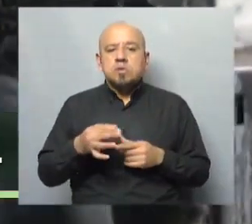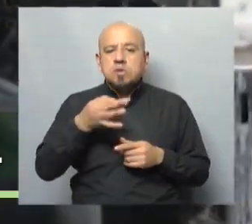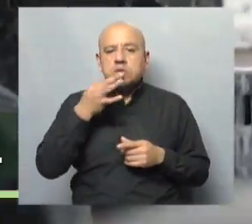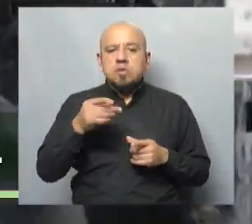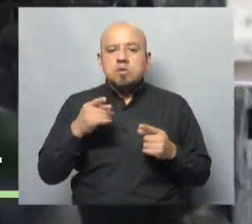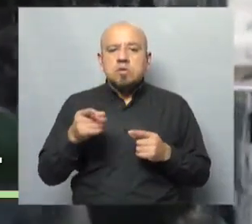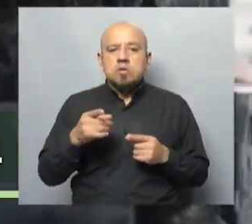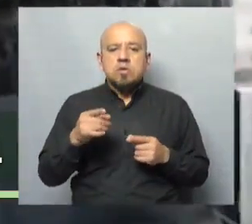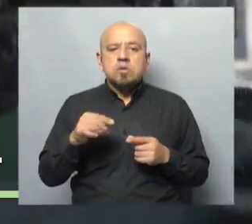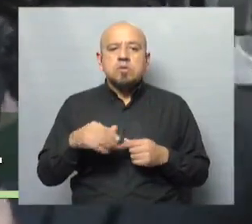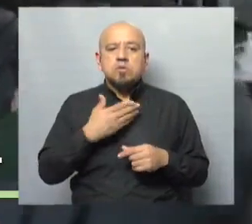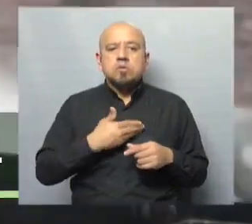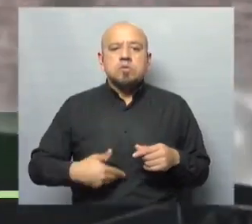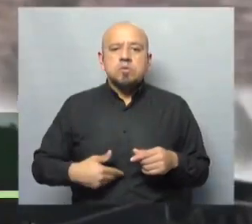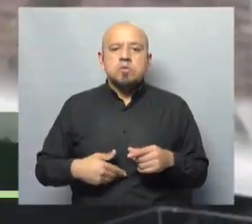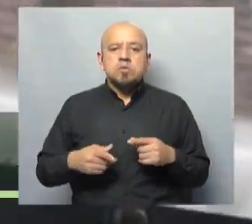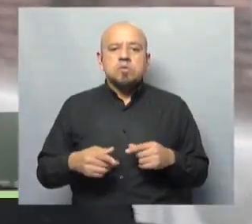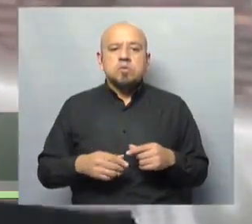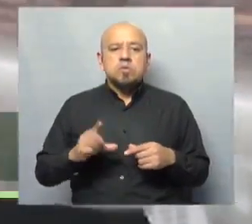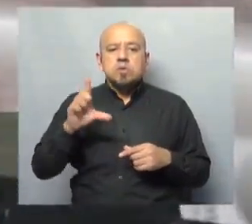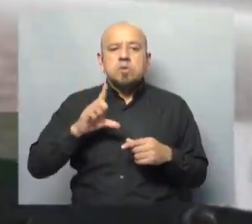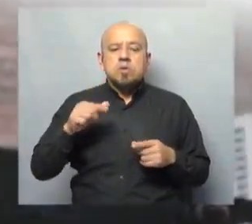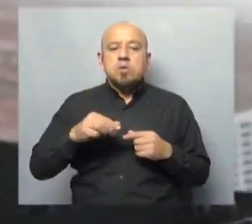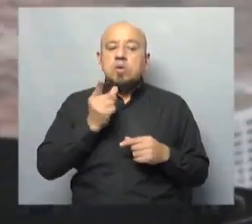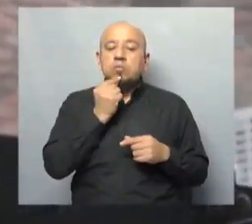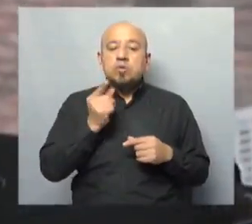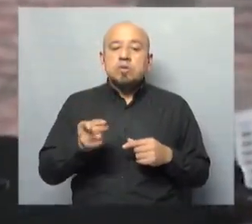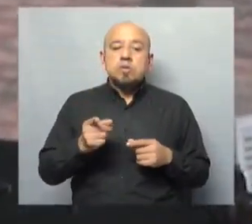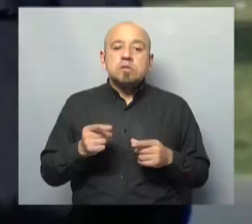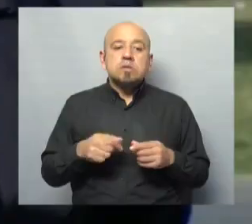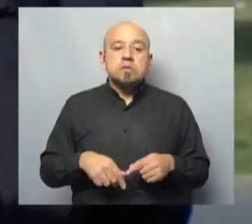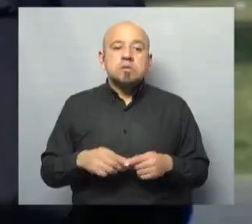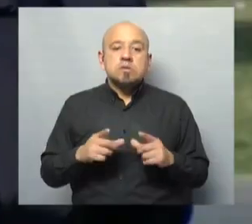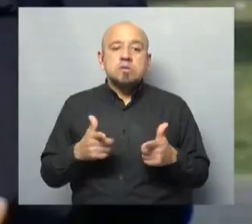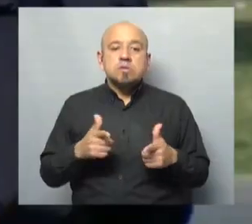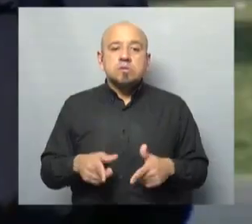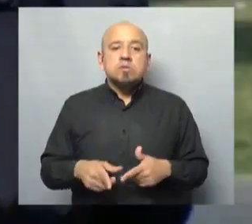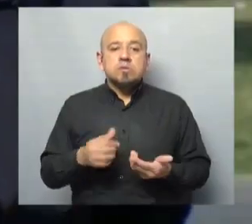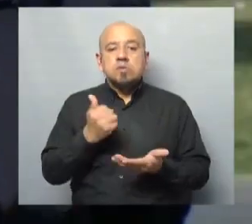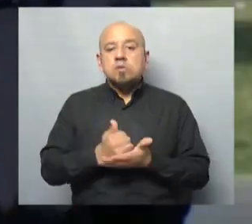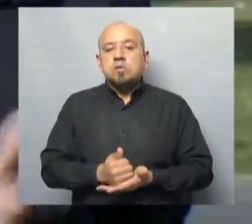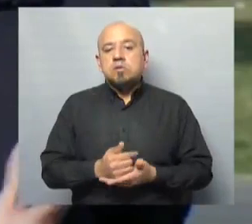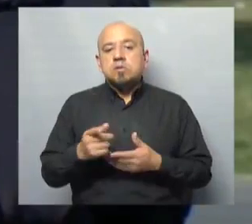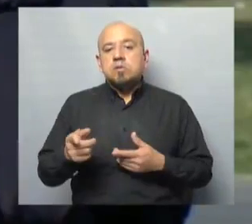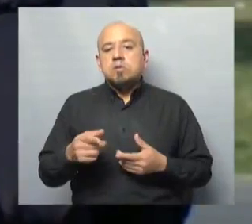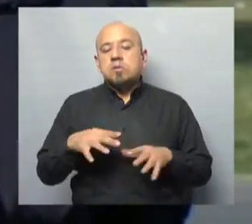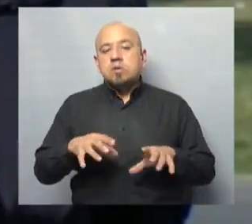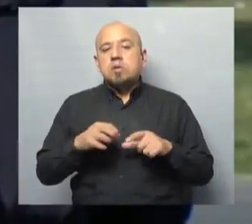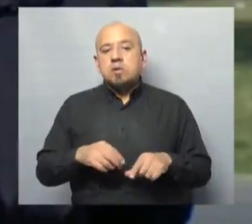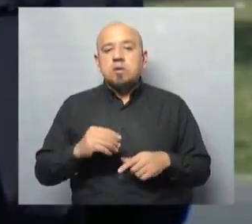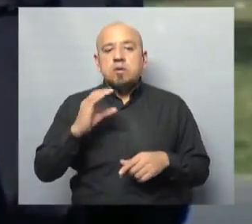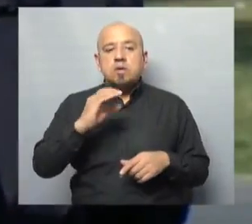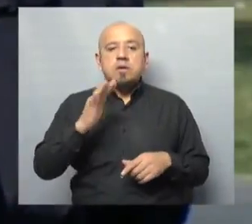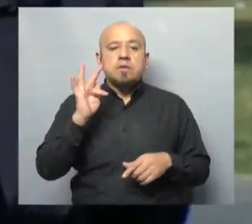martes que su gobierno apelará el fallo del lunes que dispuso que la policía de la ciudad no esté presente en las inmediaciones del edificio donde vive cristina